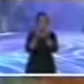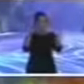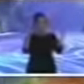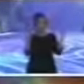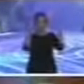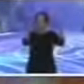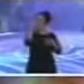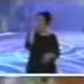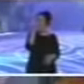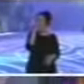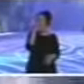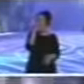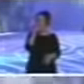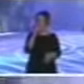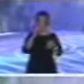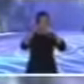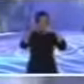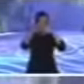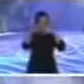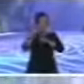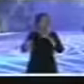Mientras reímos también somos